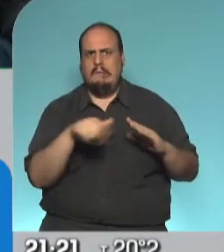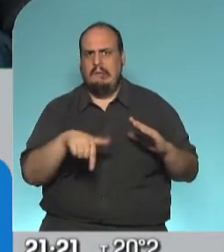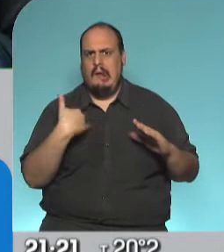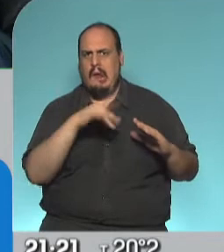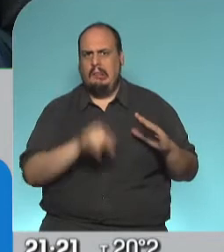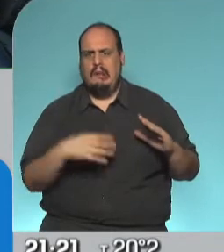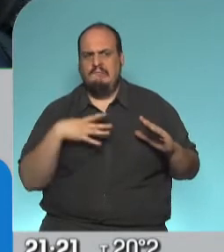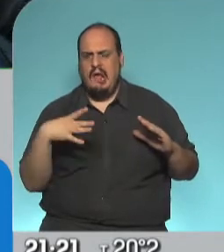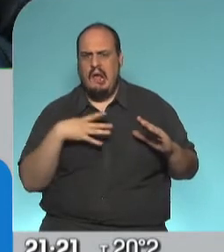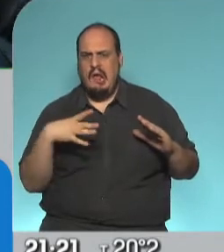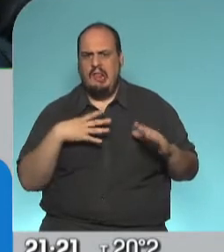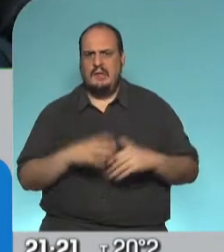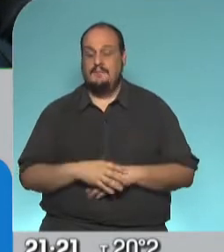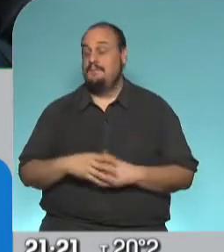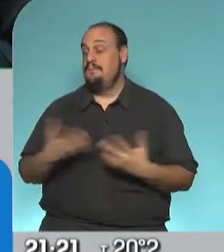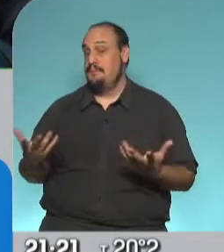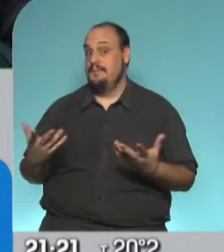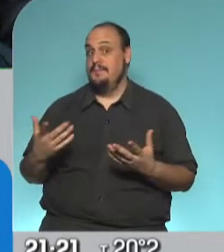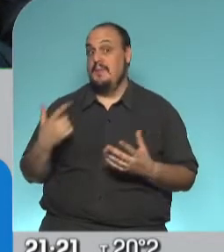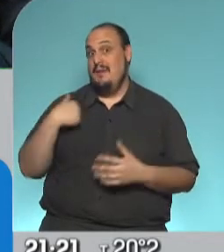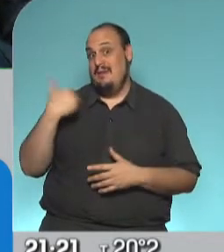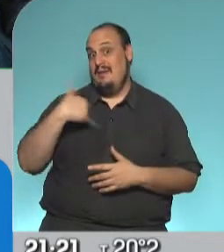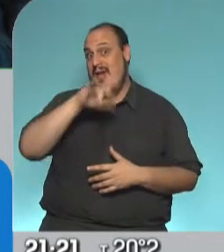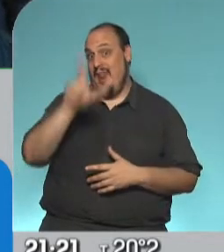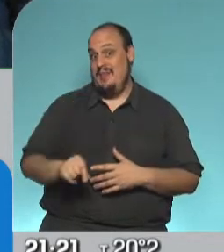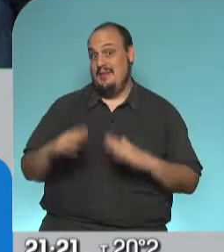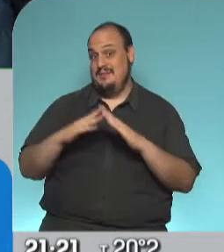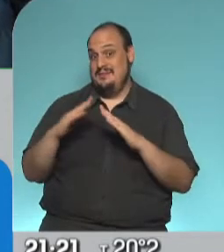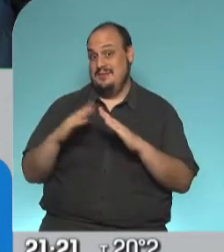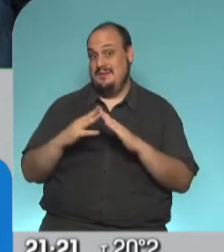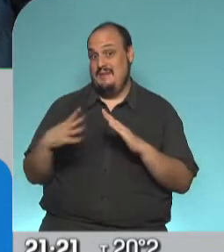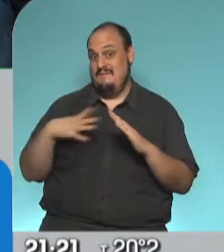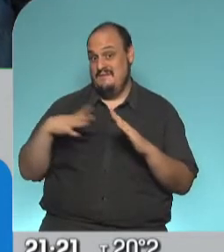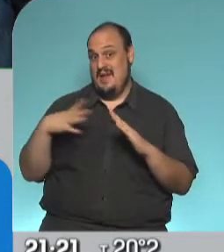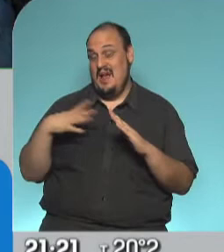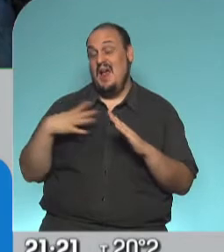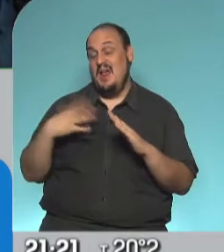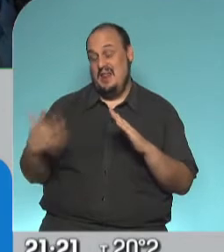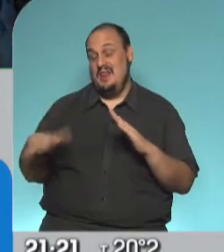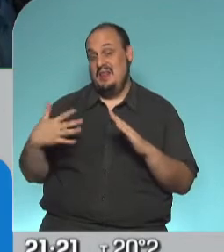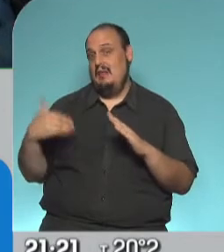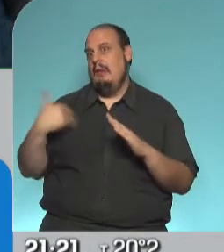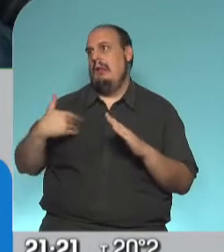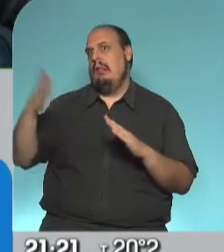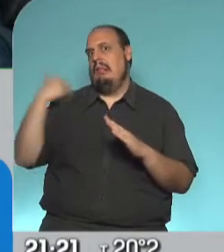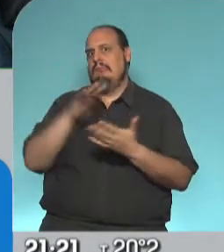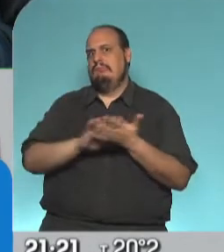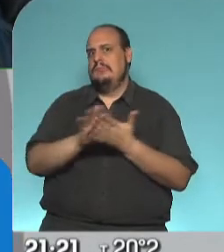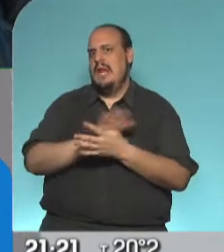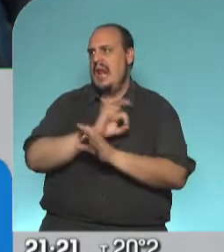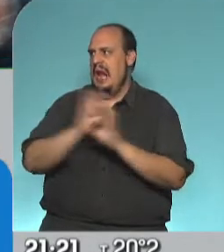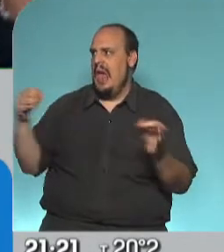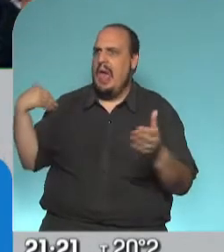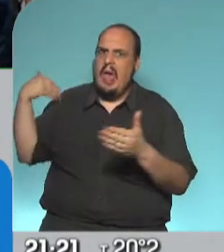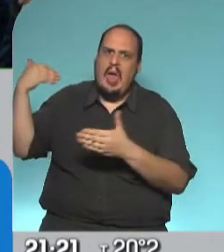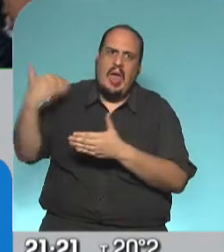nuestro país. Bueno, en que en realidad la crisis habitacional es una deuda pendiente en la Argentina. Realmente es una deuda pendiente que